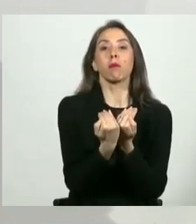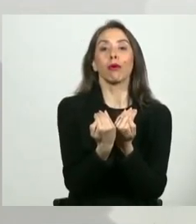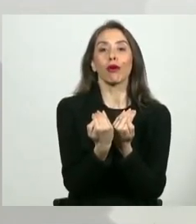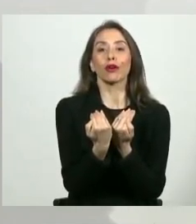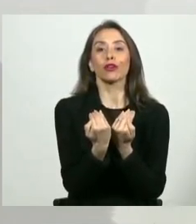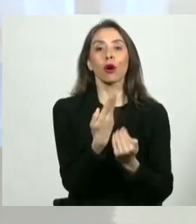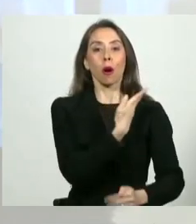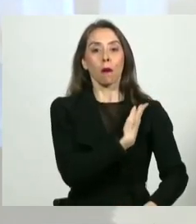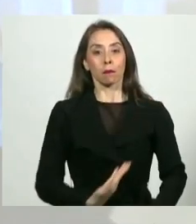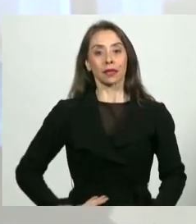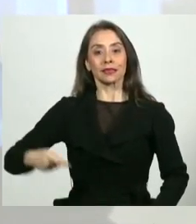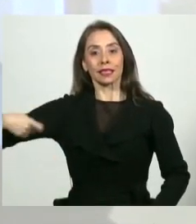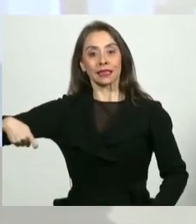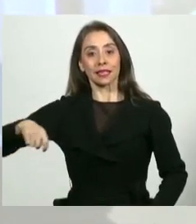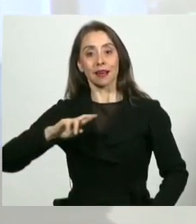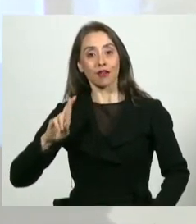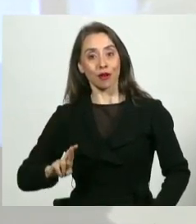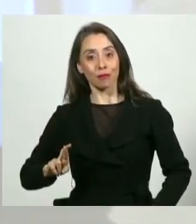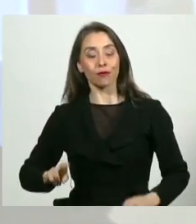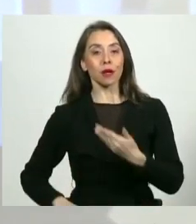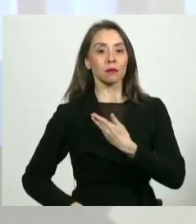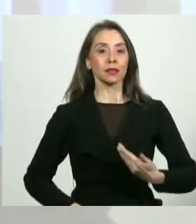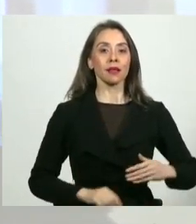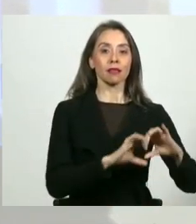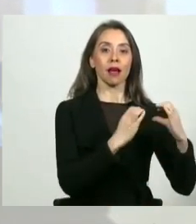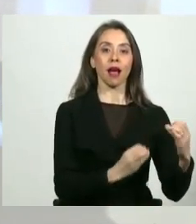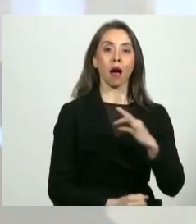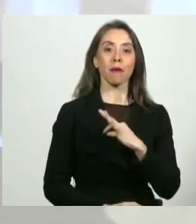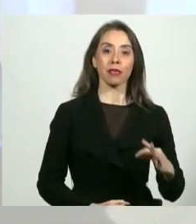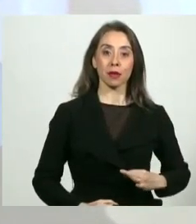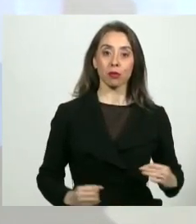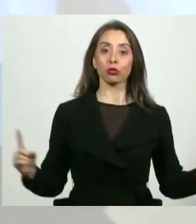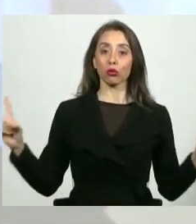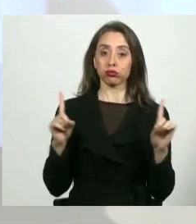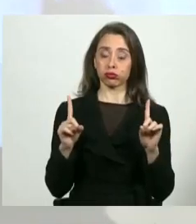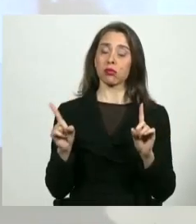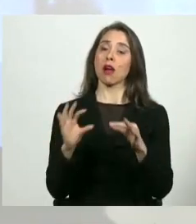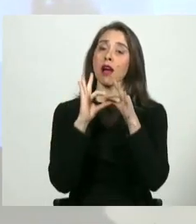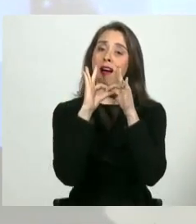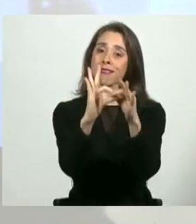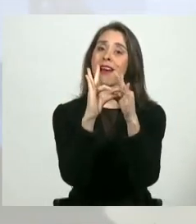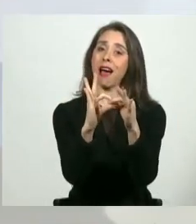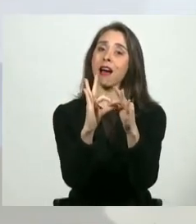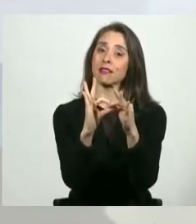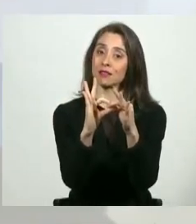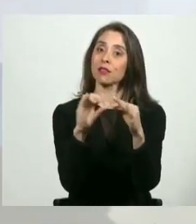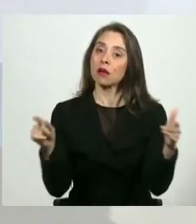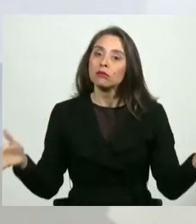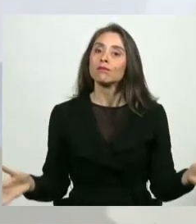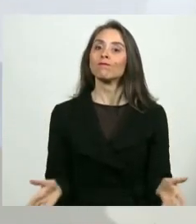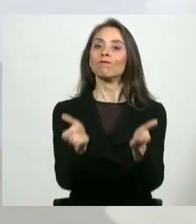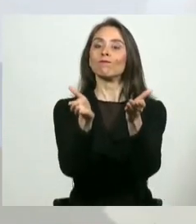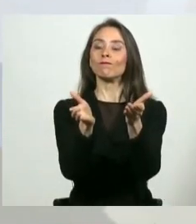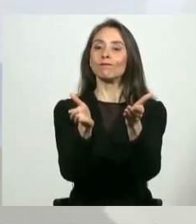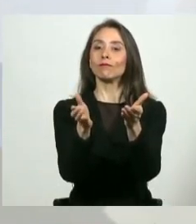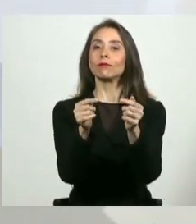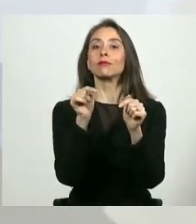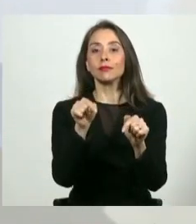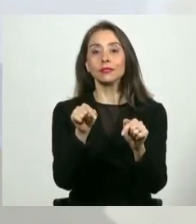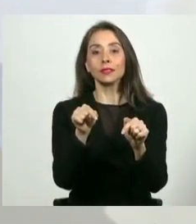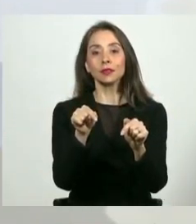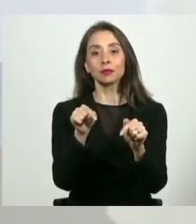las presidencias del Senado de la República y de la Cámara de Diputados, a quienes agradecemos nuevamente por el impulso que le han brindado